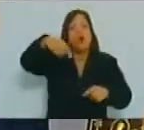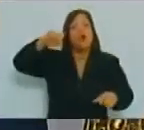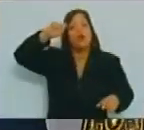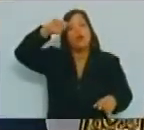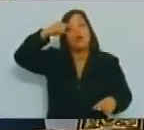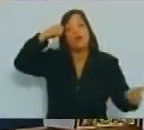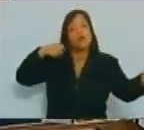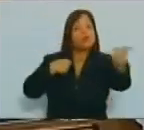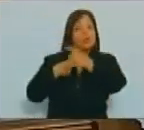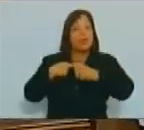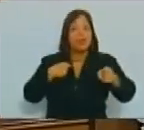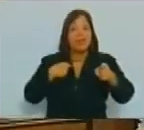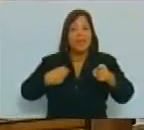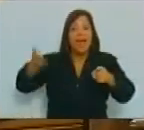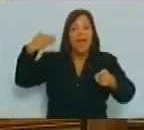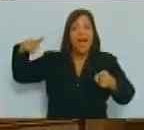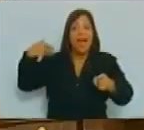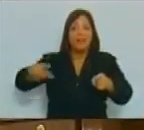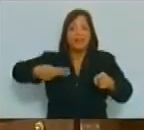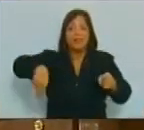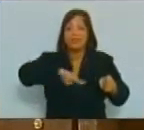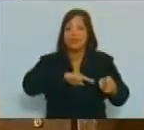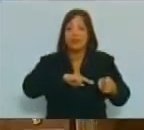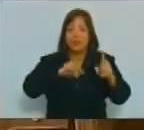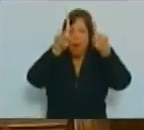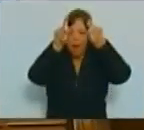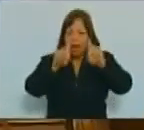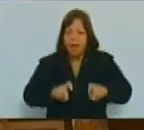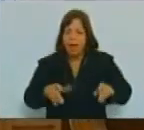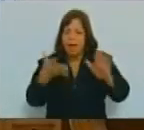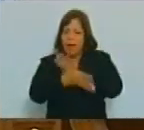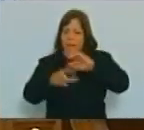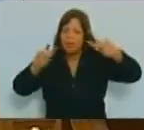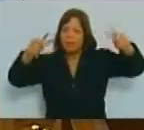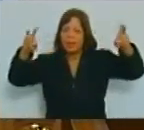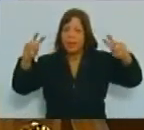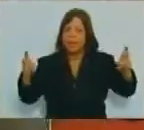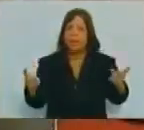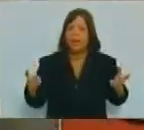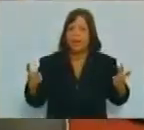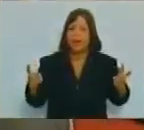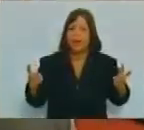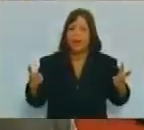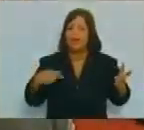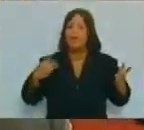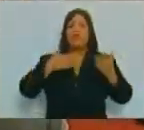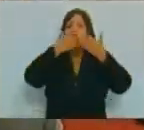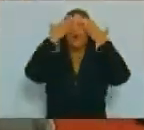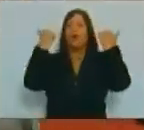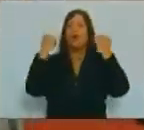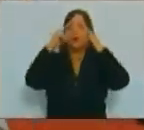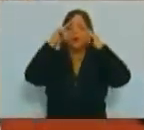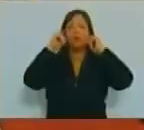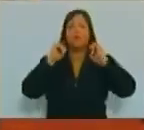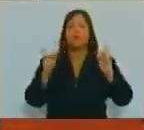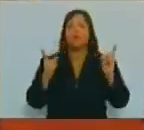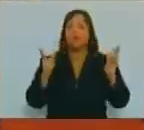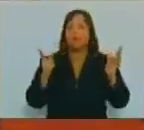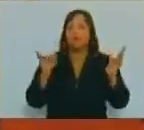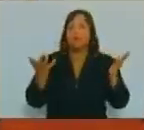que cuando nosotros analizamos estos temas no podemos dejar de